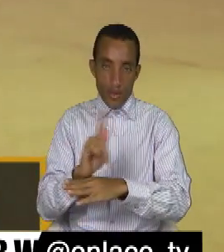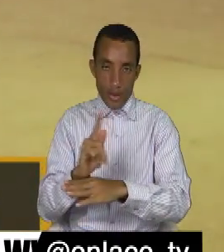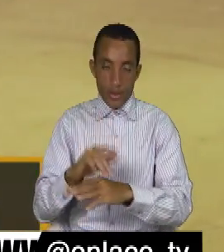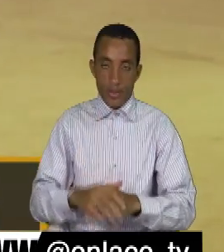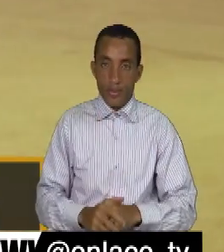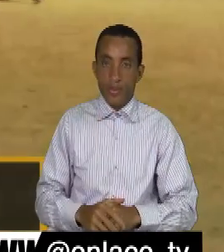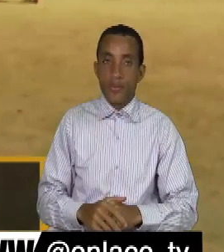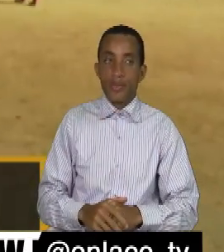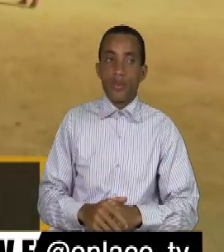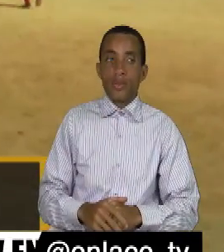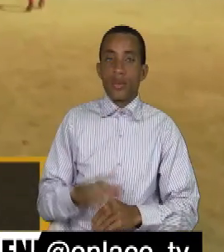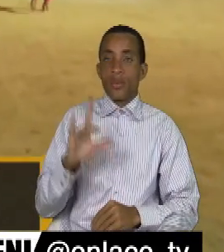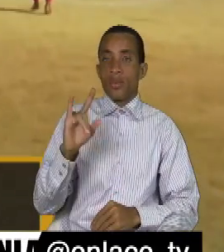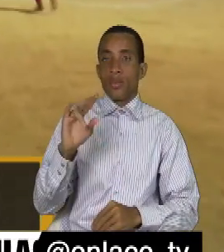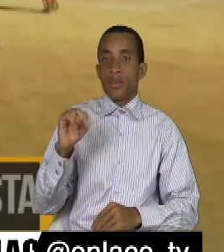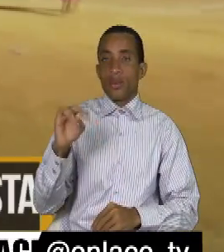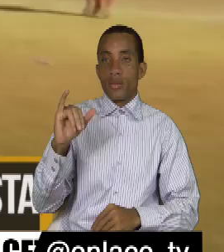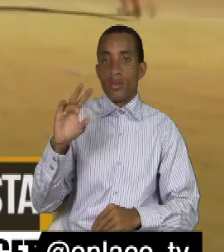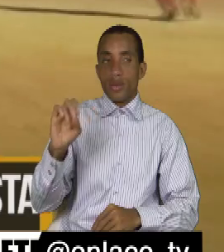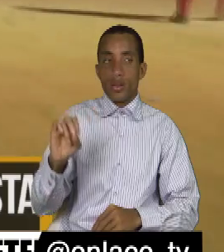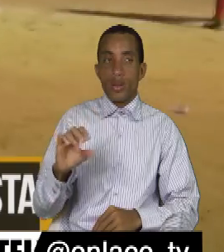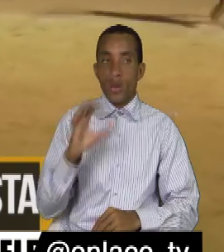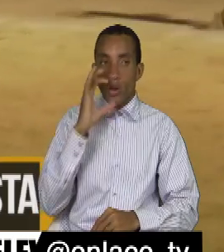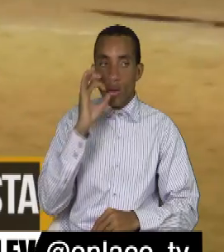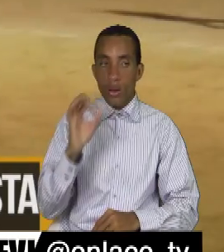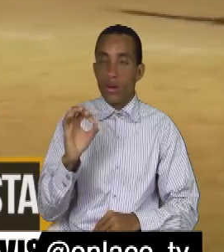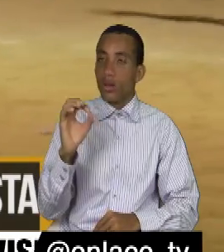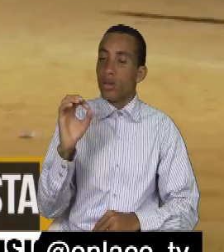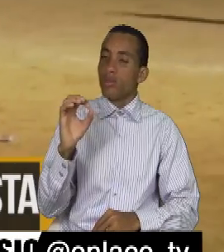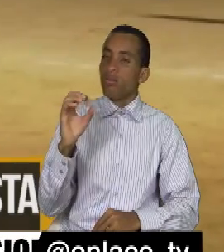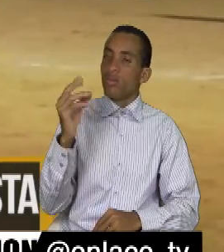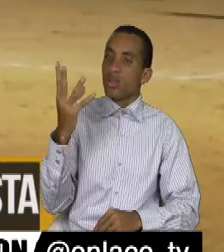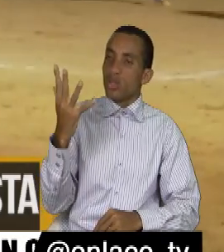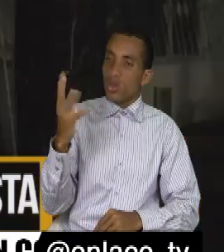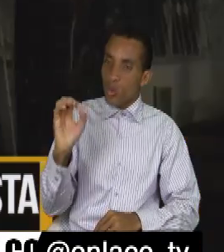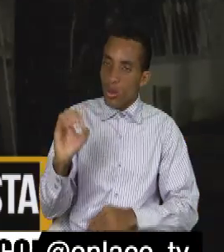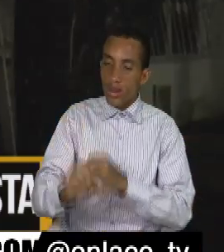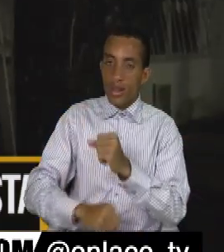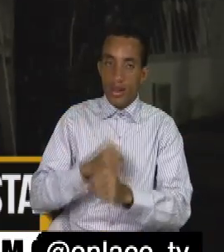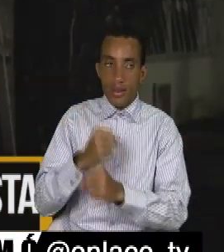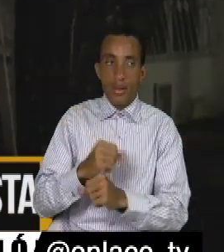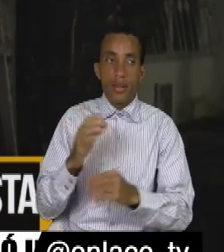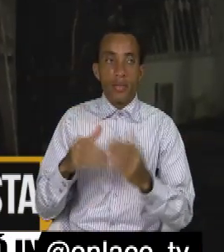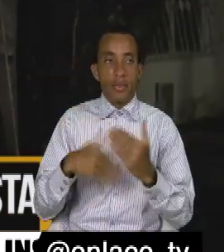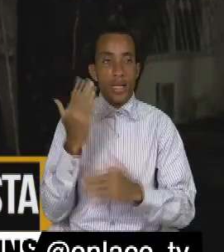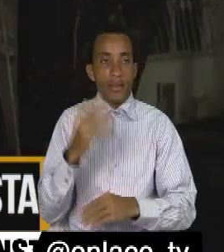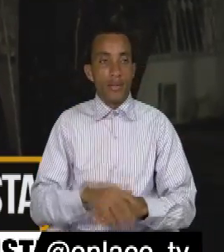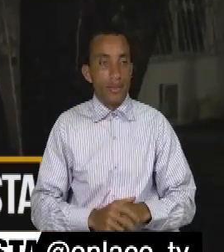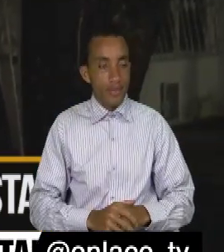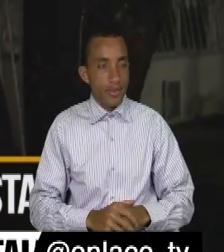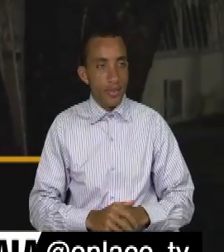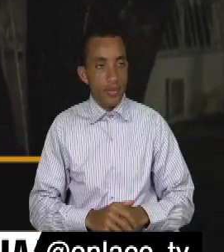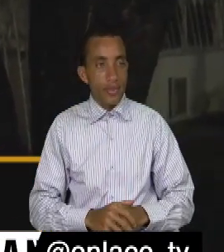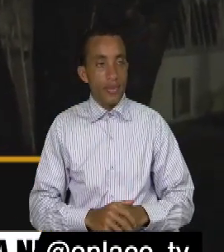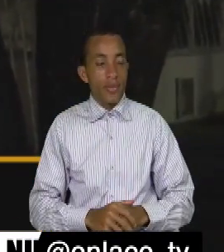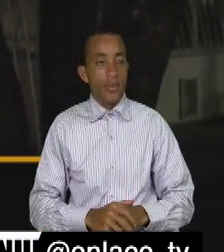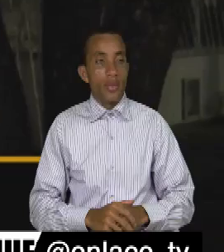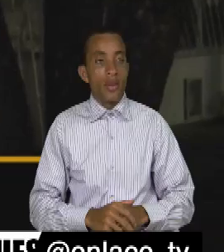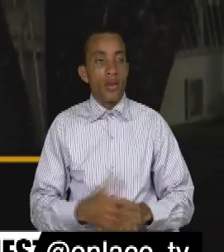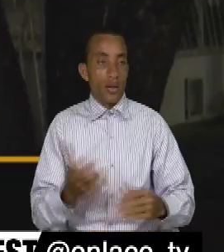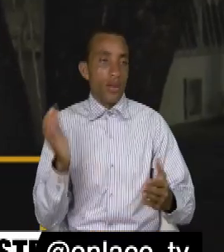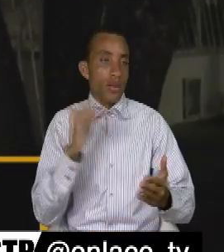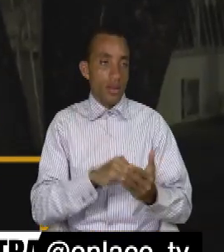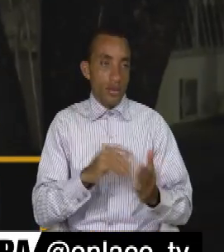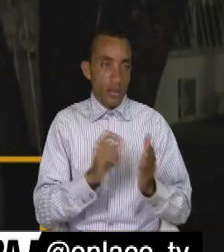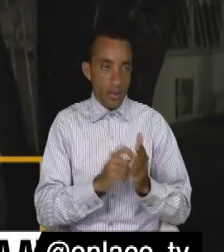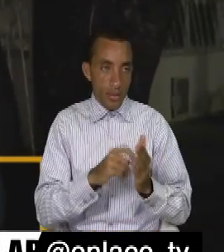liderando el campeonato de fútbol mayores de 50 años que se juega en la cancha del barrio La Floresta. Bueno, ya comenzamos la segunda vuelta, este campeonato está